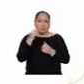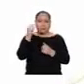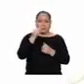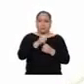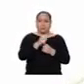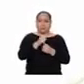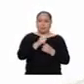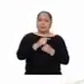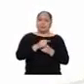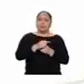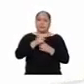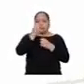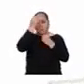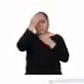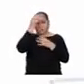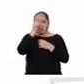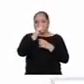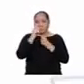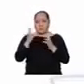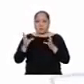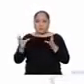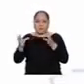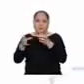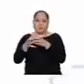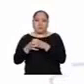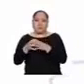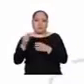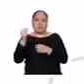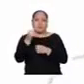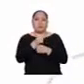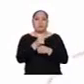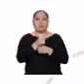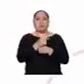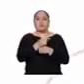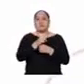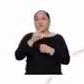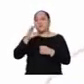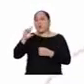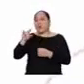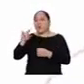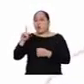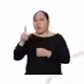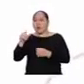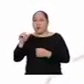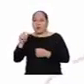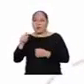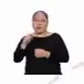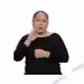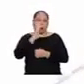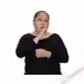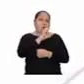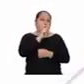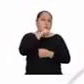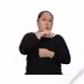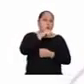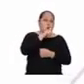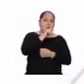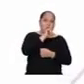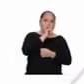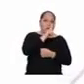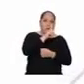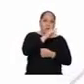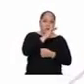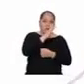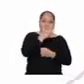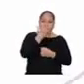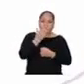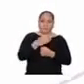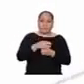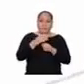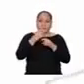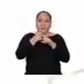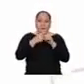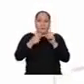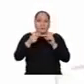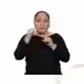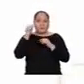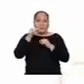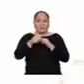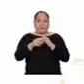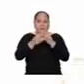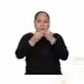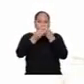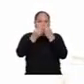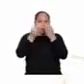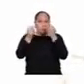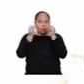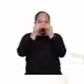se agrupan. Esta variable puede ser cualitativa o cuantitativa discreta. Pero si la variable tiene